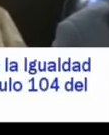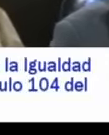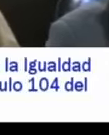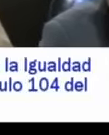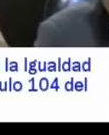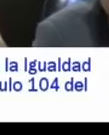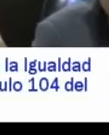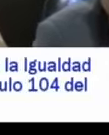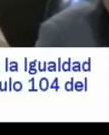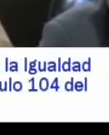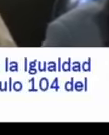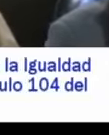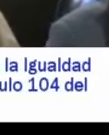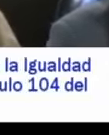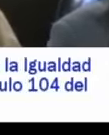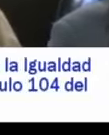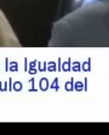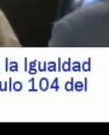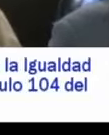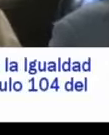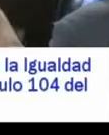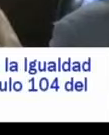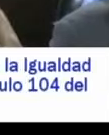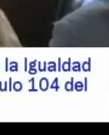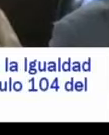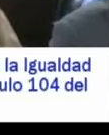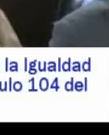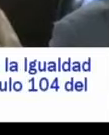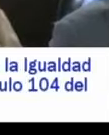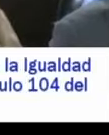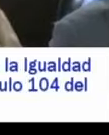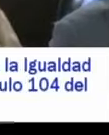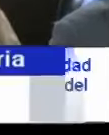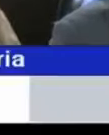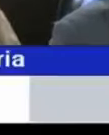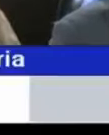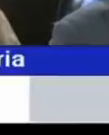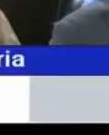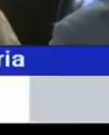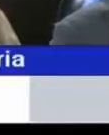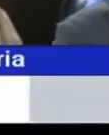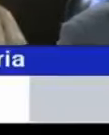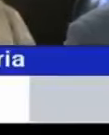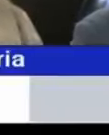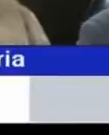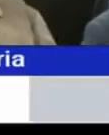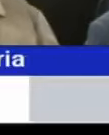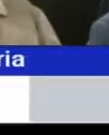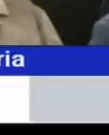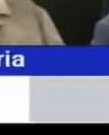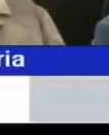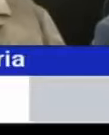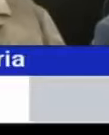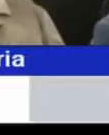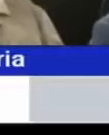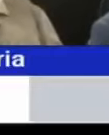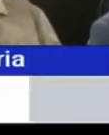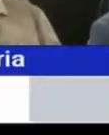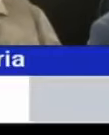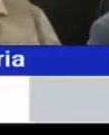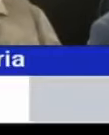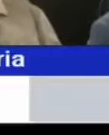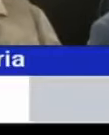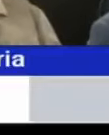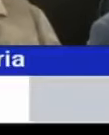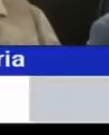eso no ocurre de la misma manera, y también en espacios laborales, gremiales, sindicales, y tenemos que entrar allí a acompañar con nuestra